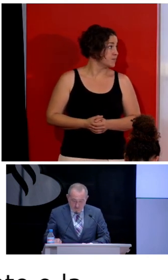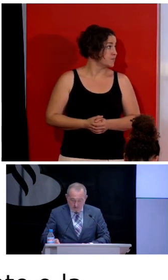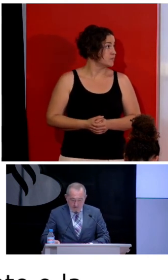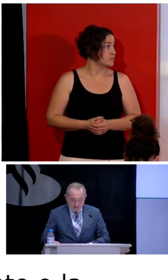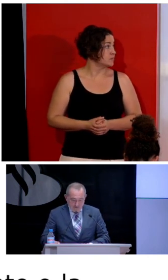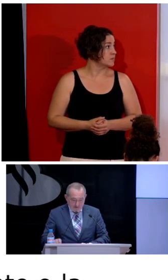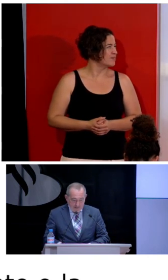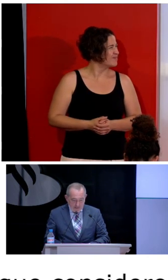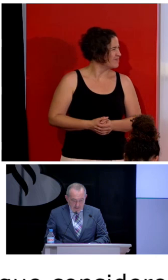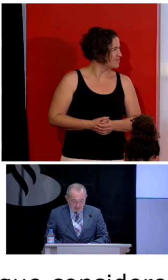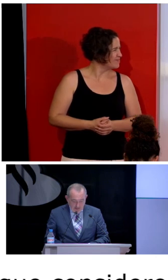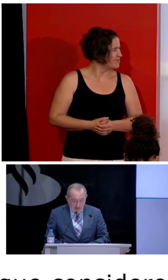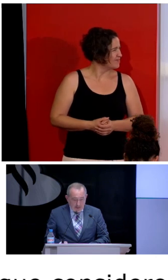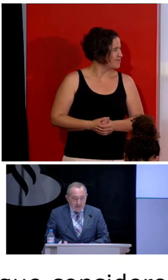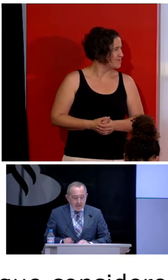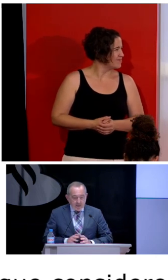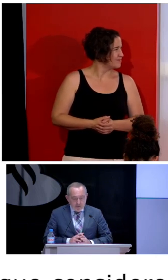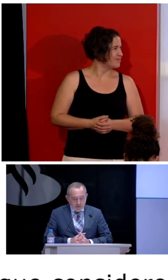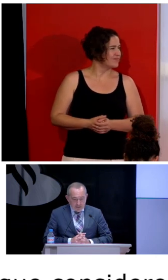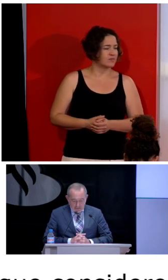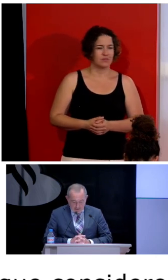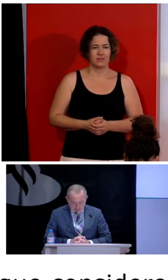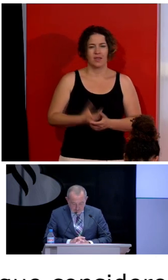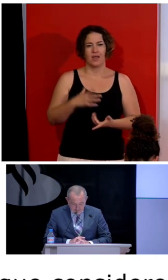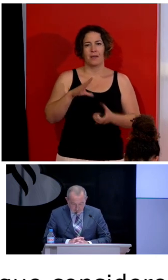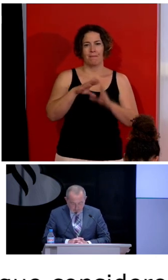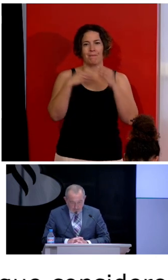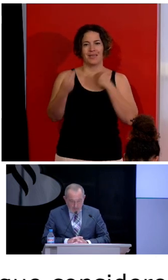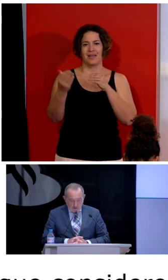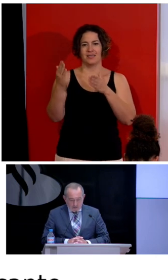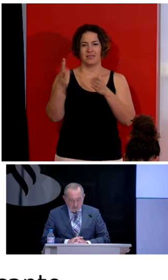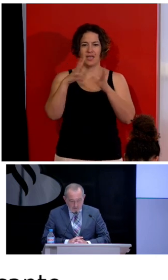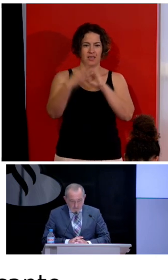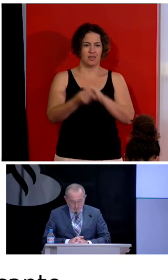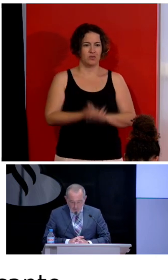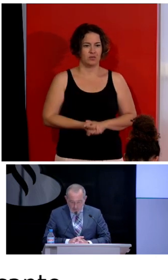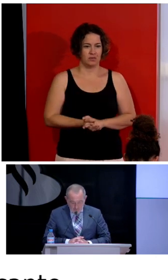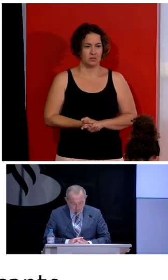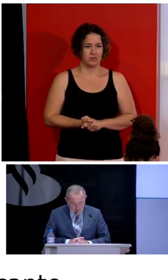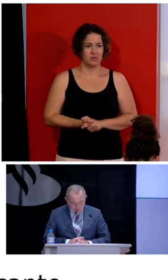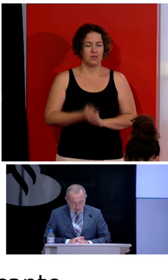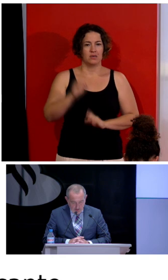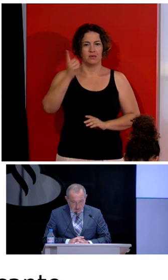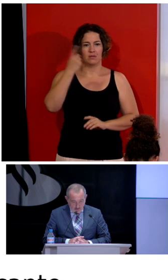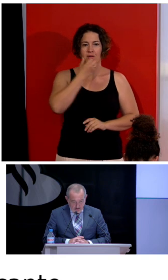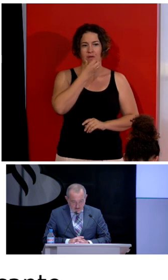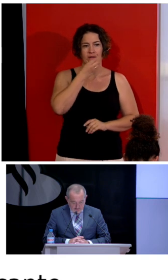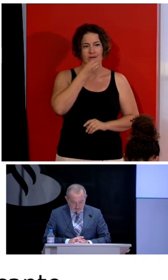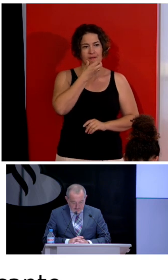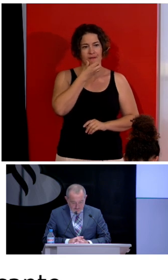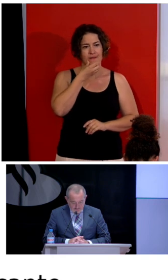Perdón, me había pasado. Adaptación de materiales. Vamos a ver. Por un lado,